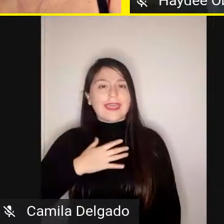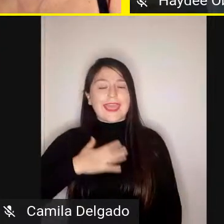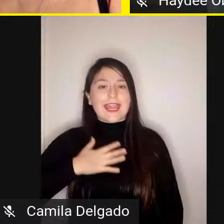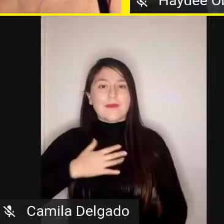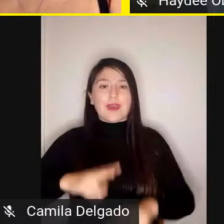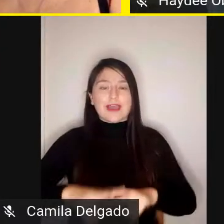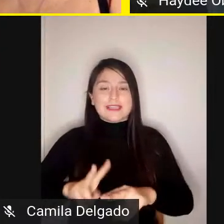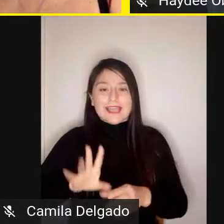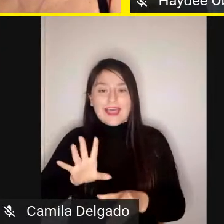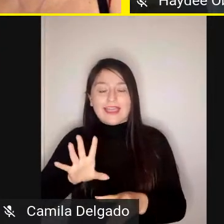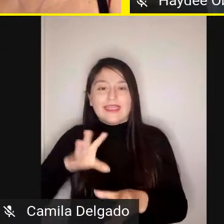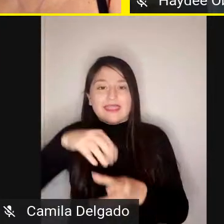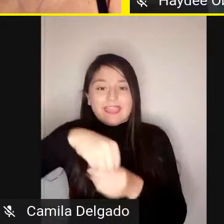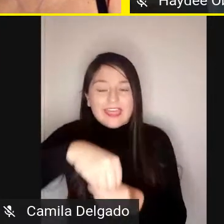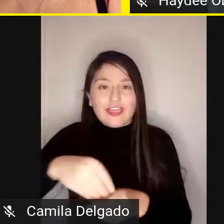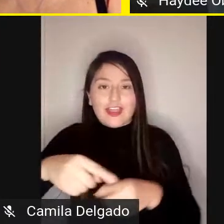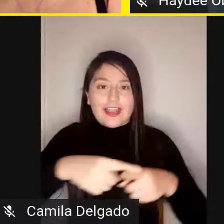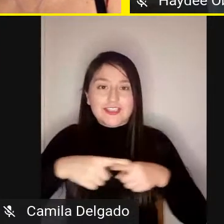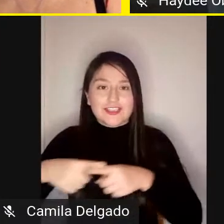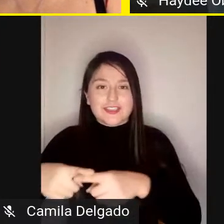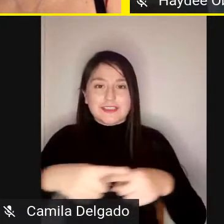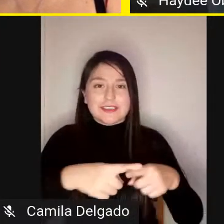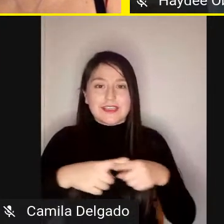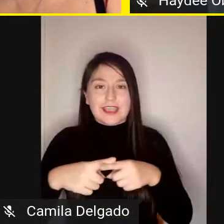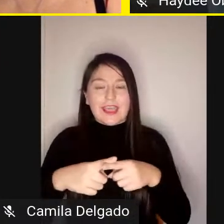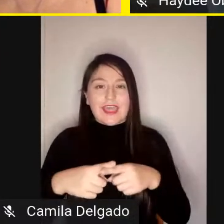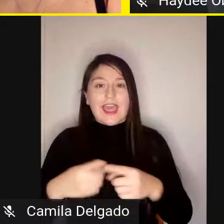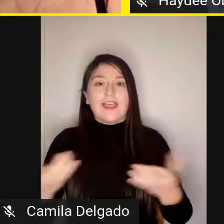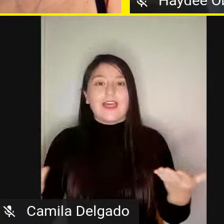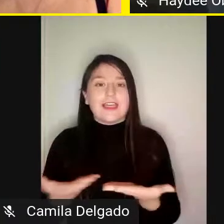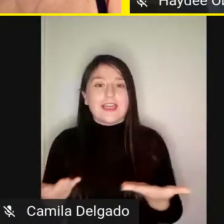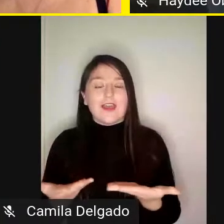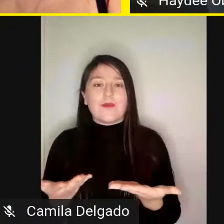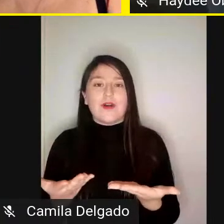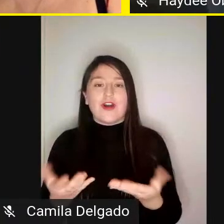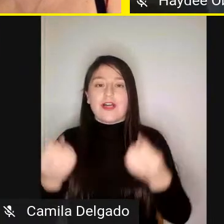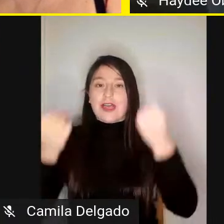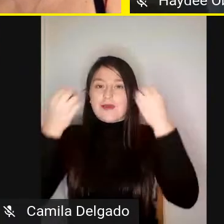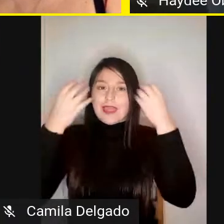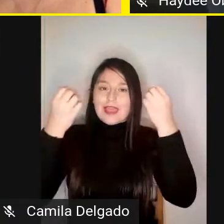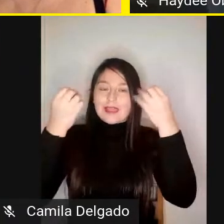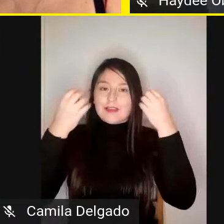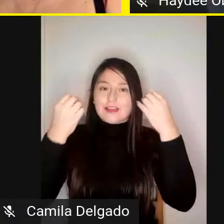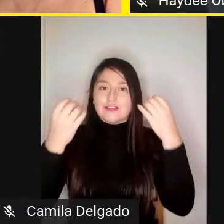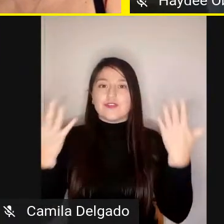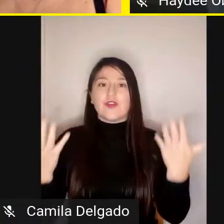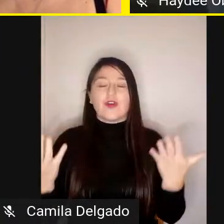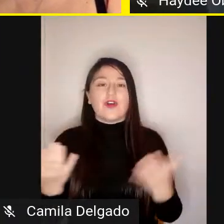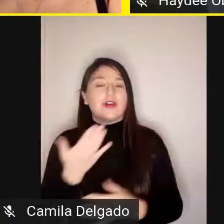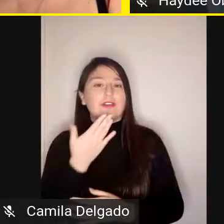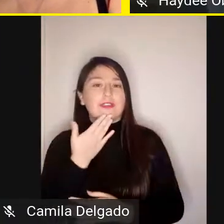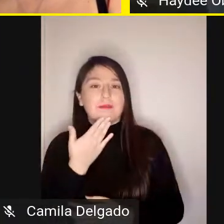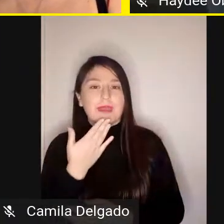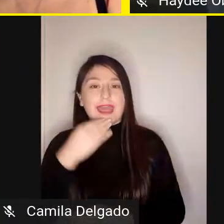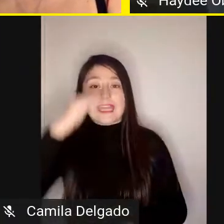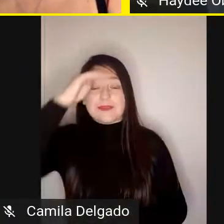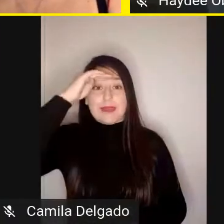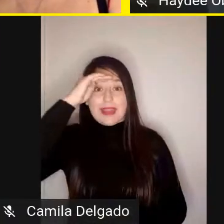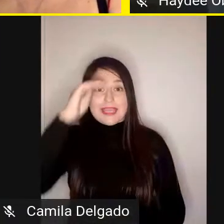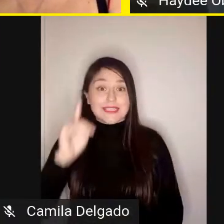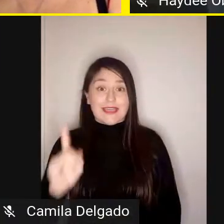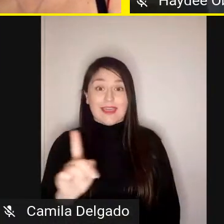uno desde la formación académica o desde las experiencias personales, y cómo hace de que tomar una